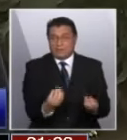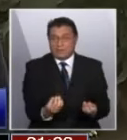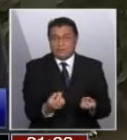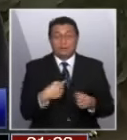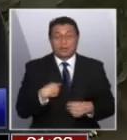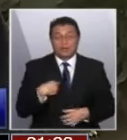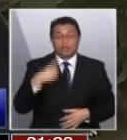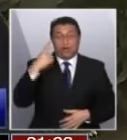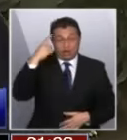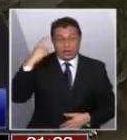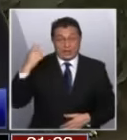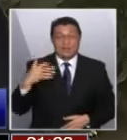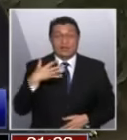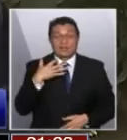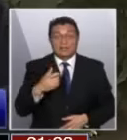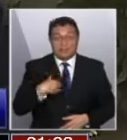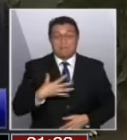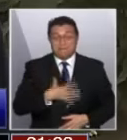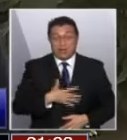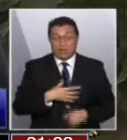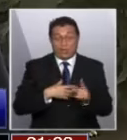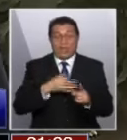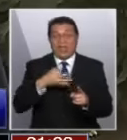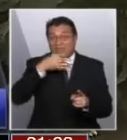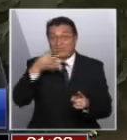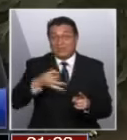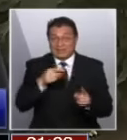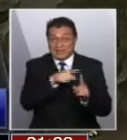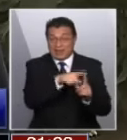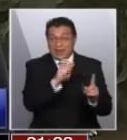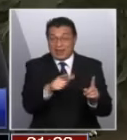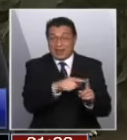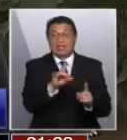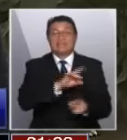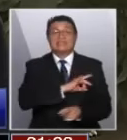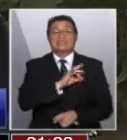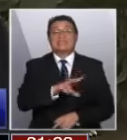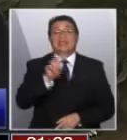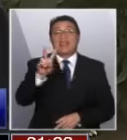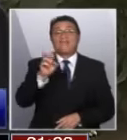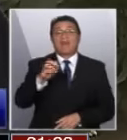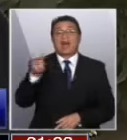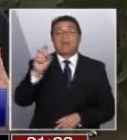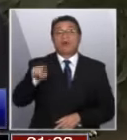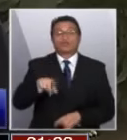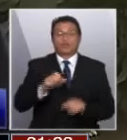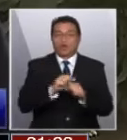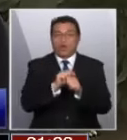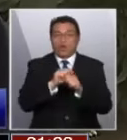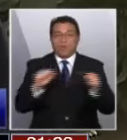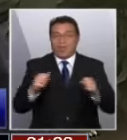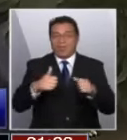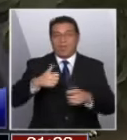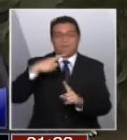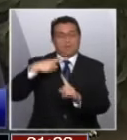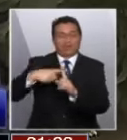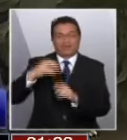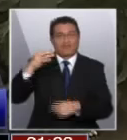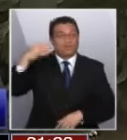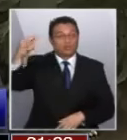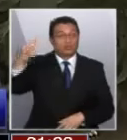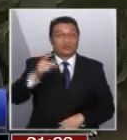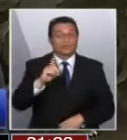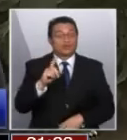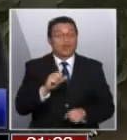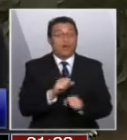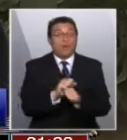que lo que me hubiera gustado que huera dicho es que ch Le vamos no tiene ninguna posibilidad de que le vaya bien en el futuro si